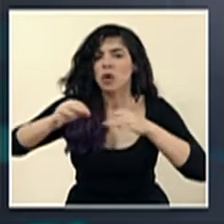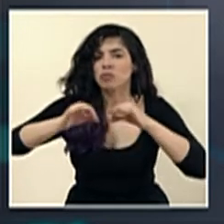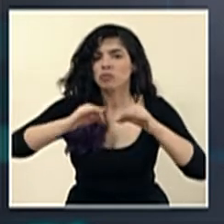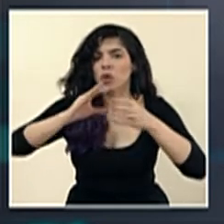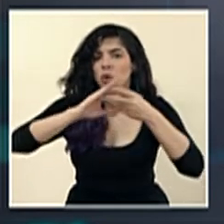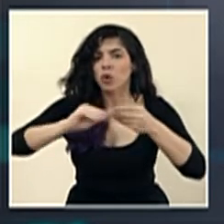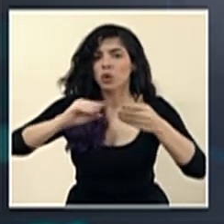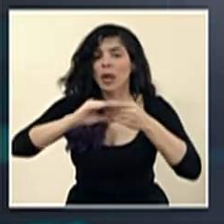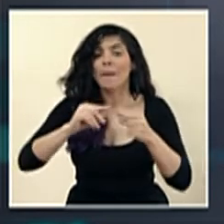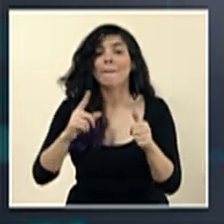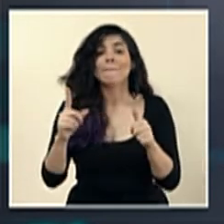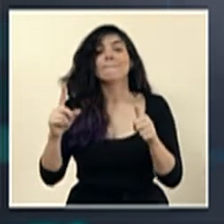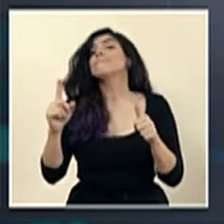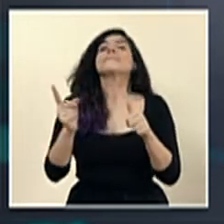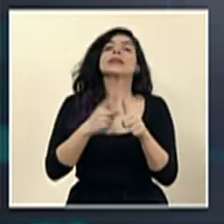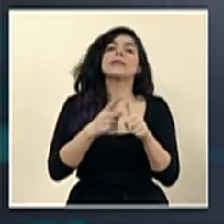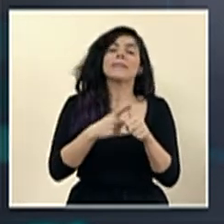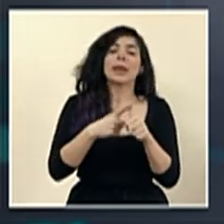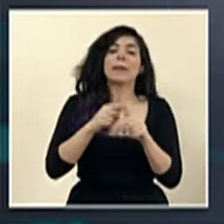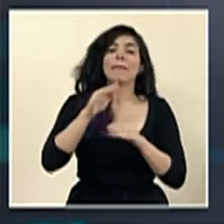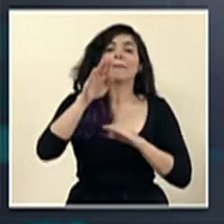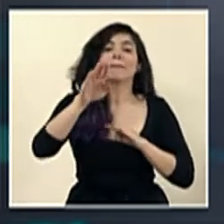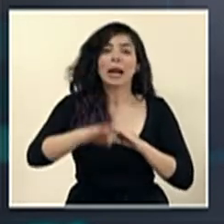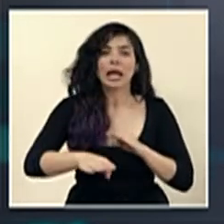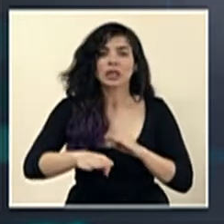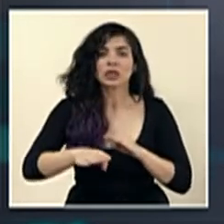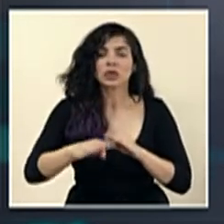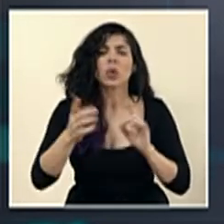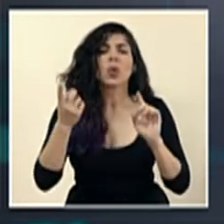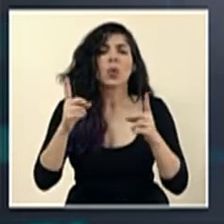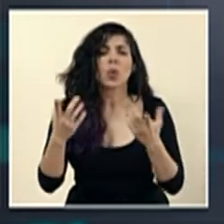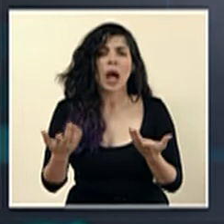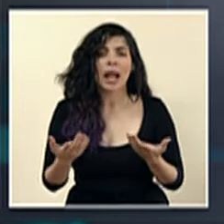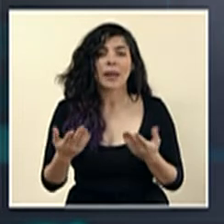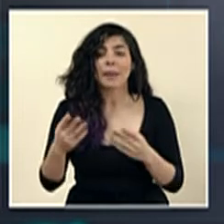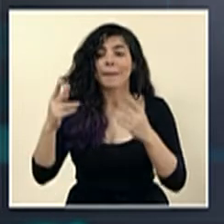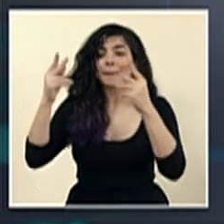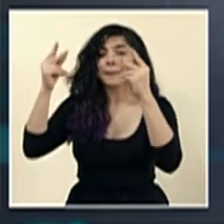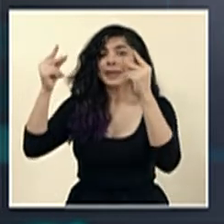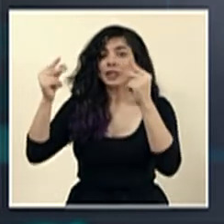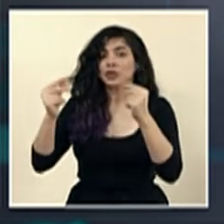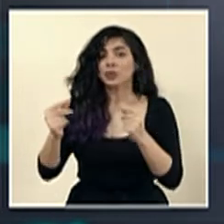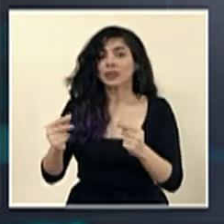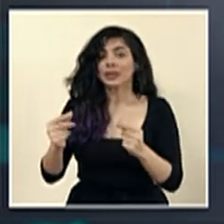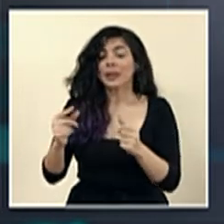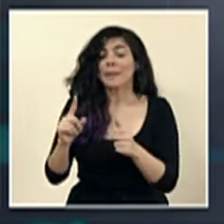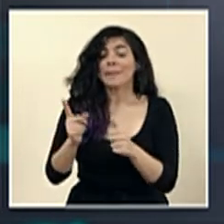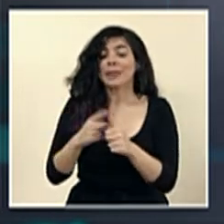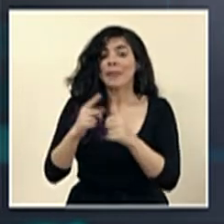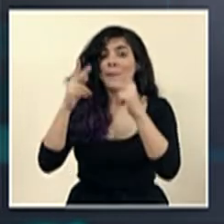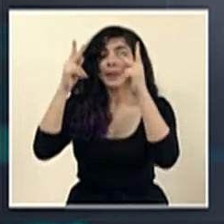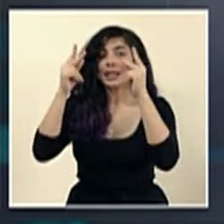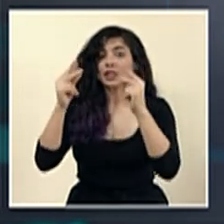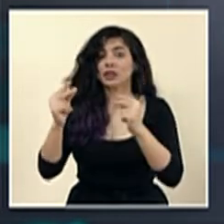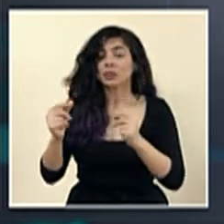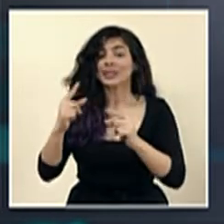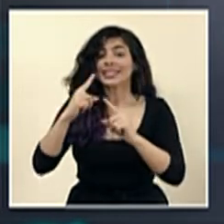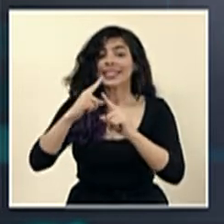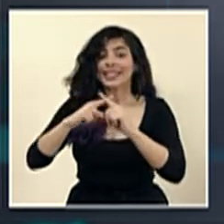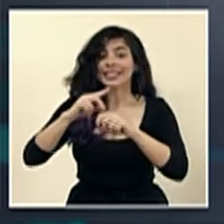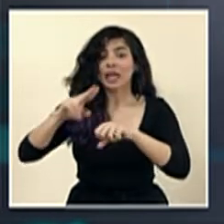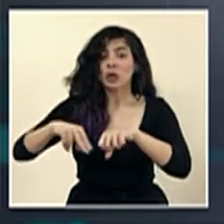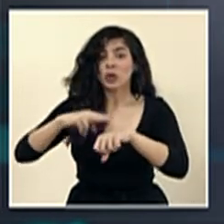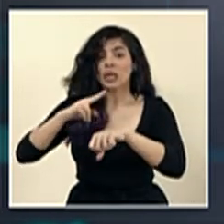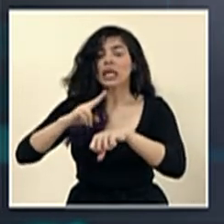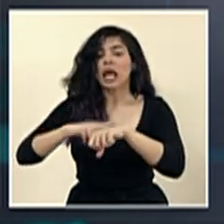contar. Primer paso fue que en el primer presupuesto extraordinario,